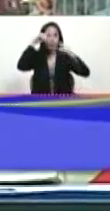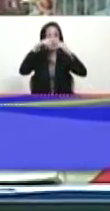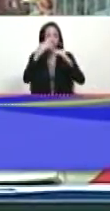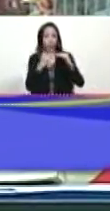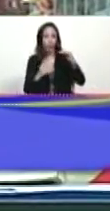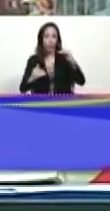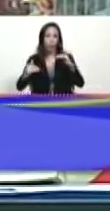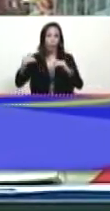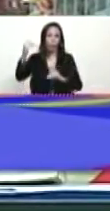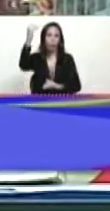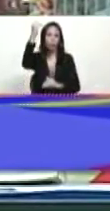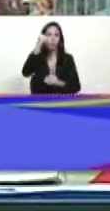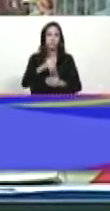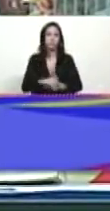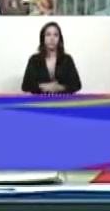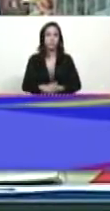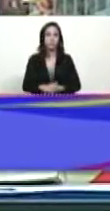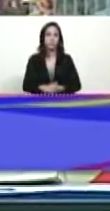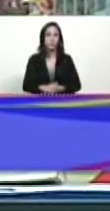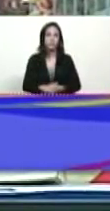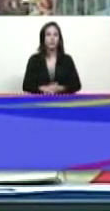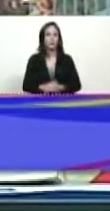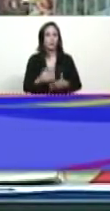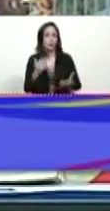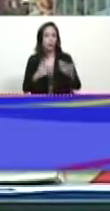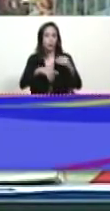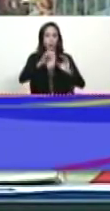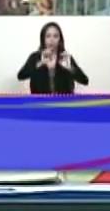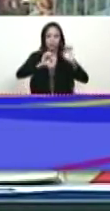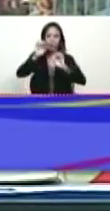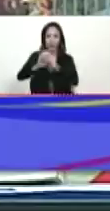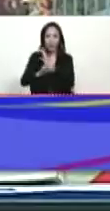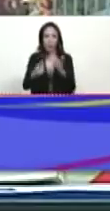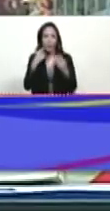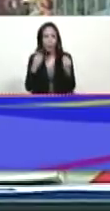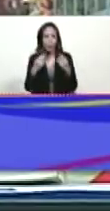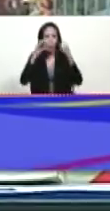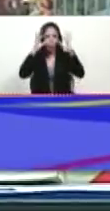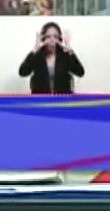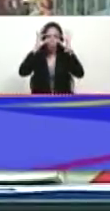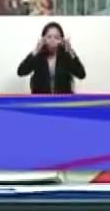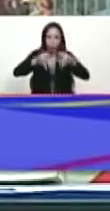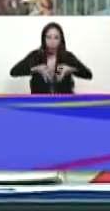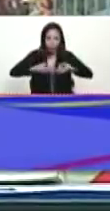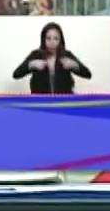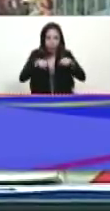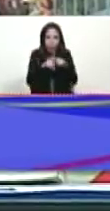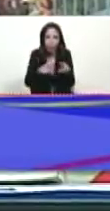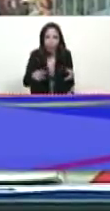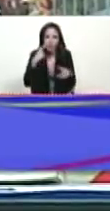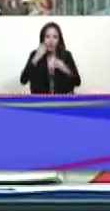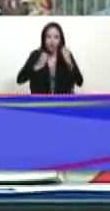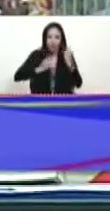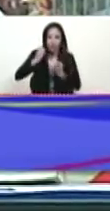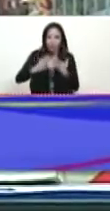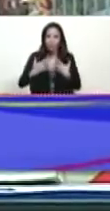y vayamos mejorando. Lo tengo aquí en la mente,